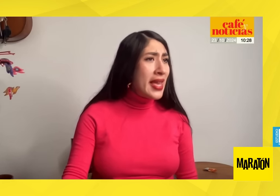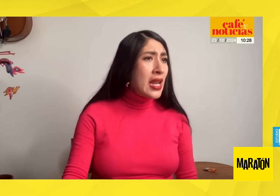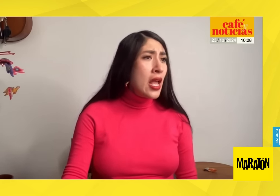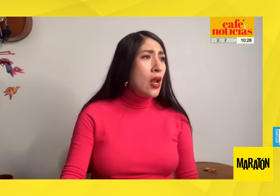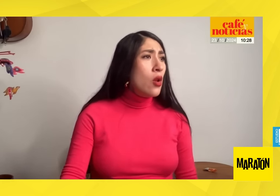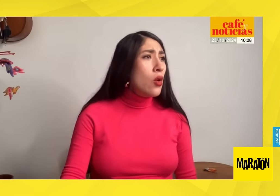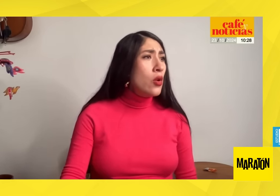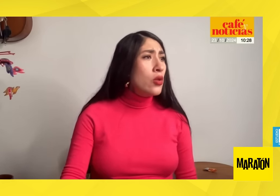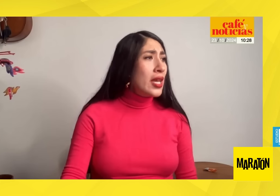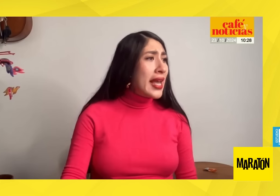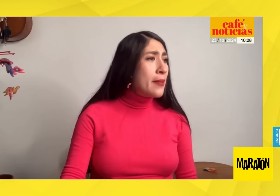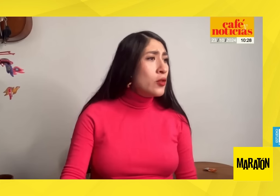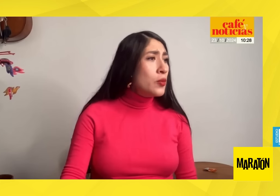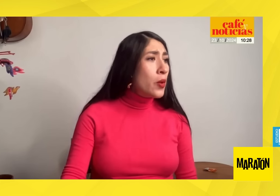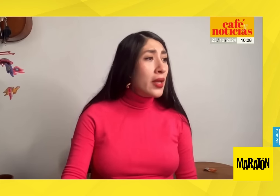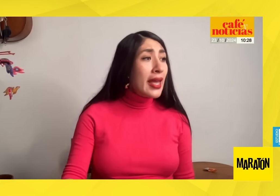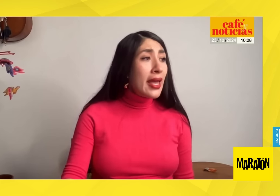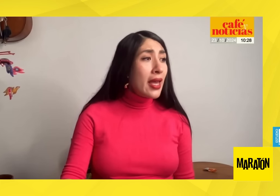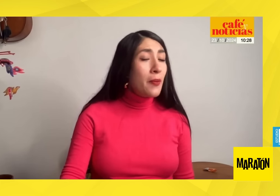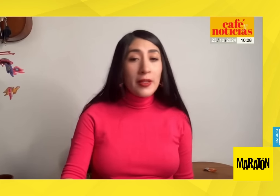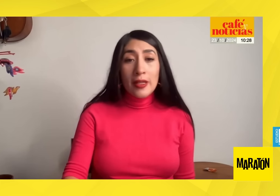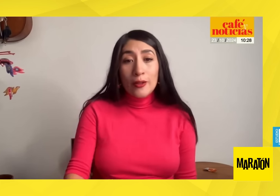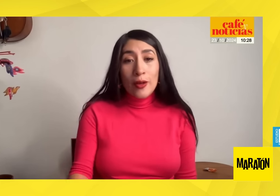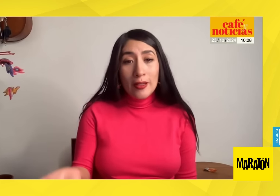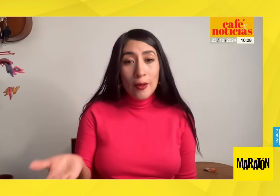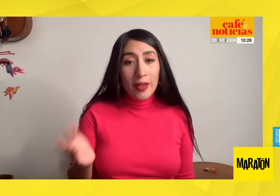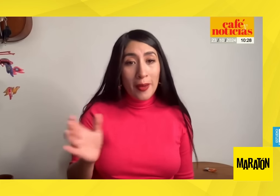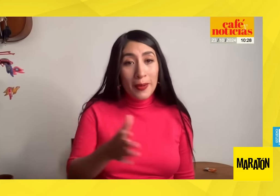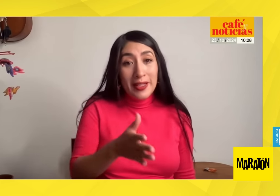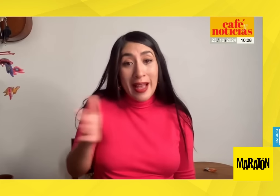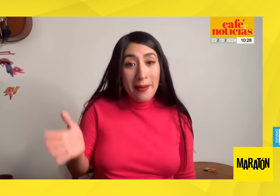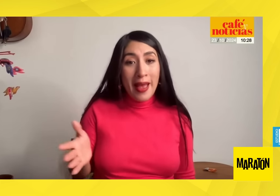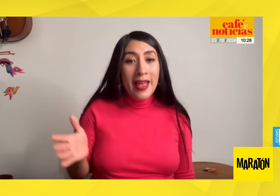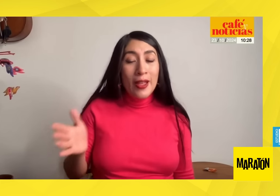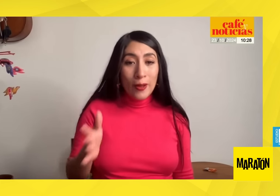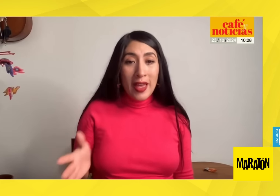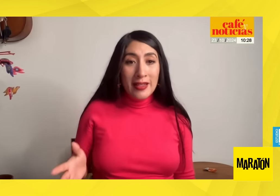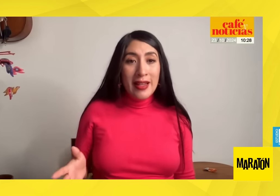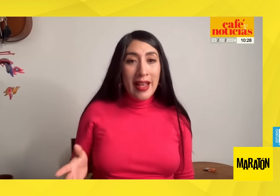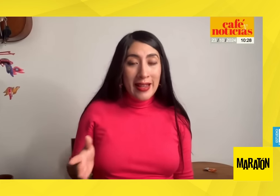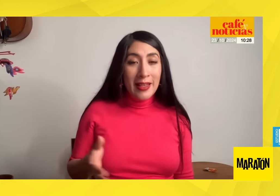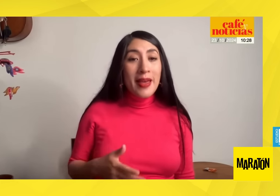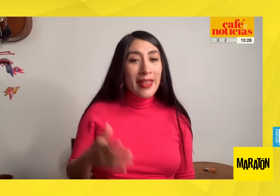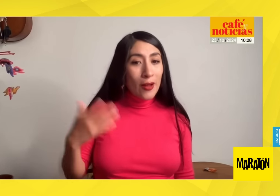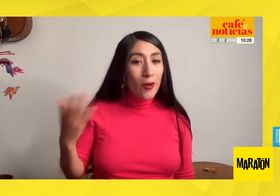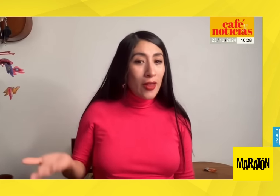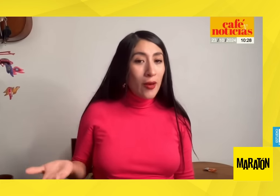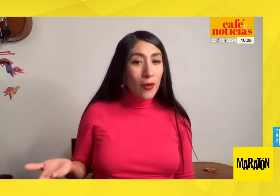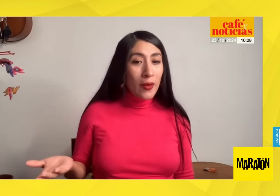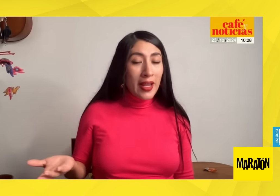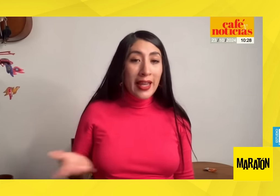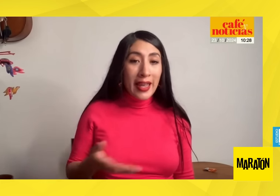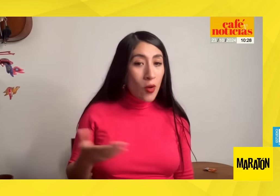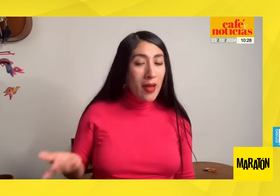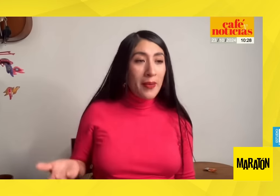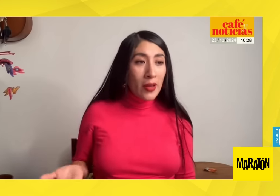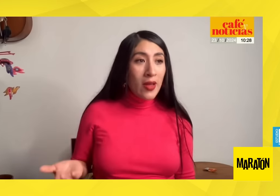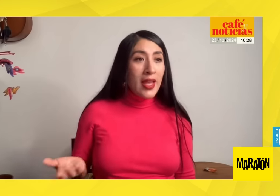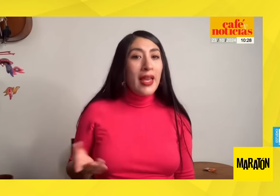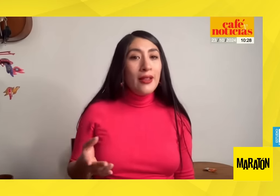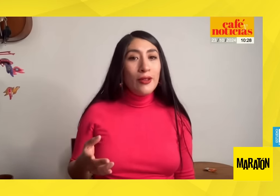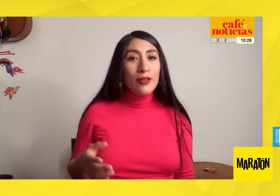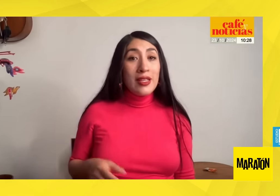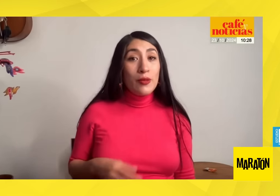reenvíen lo lo checamos porque Eh pues eso es lo que pues salva toda esta narrativa del código QR que no